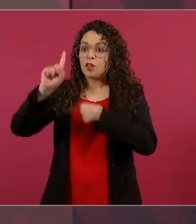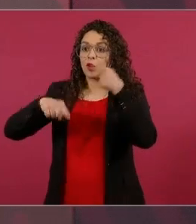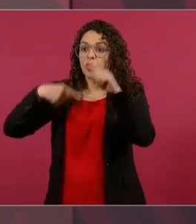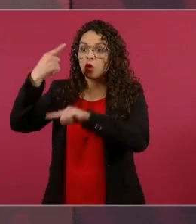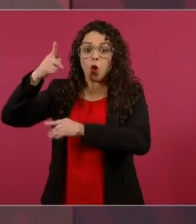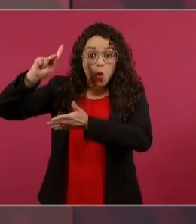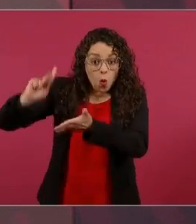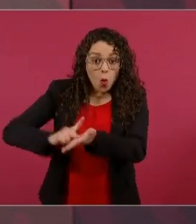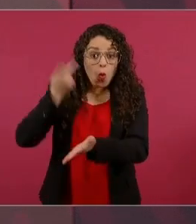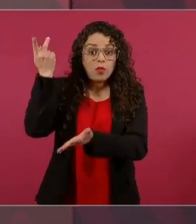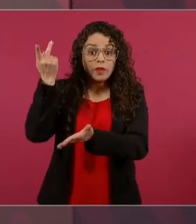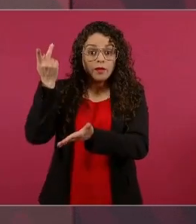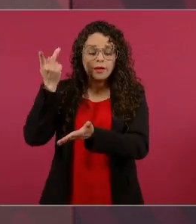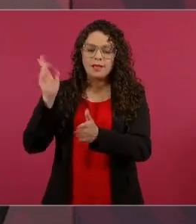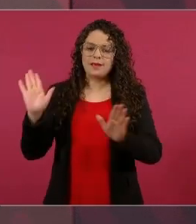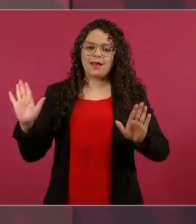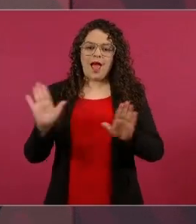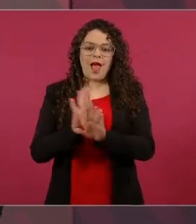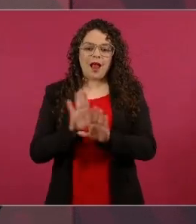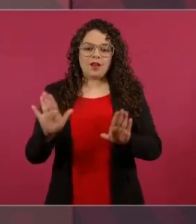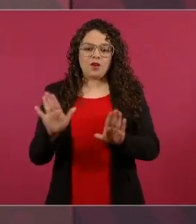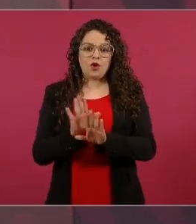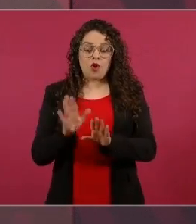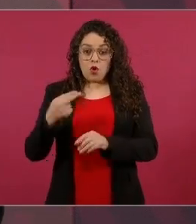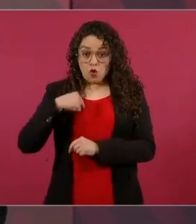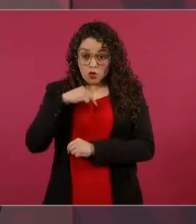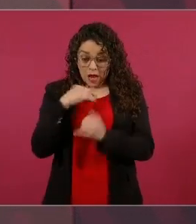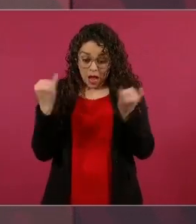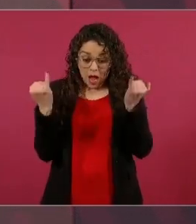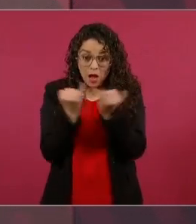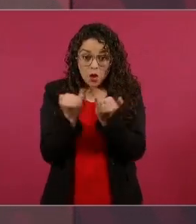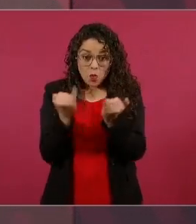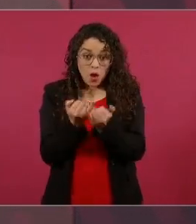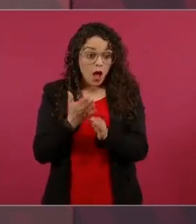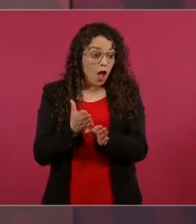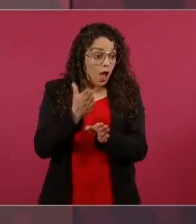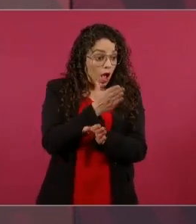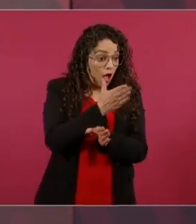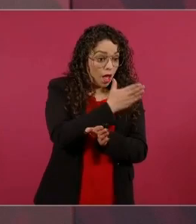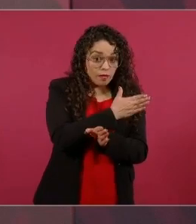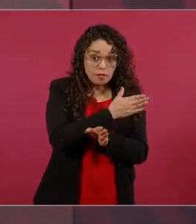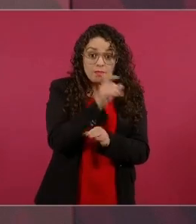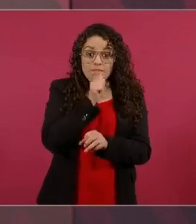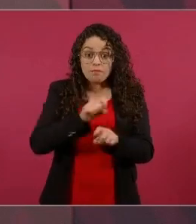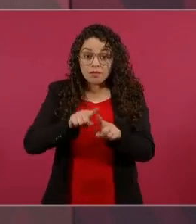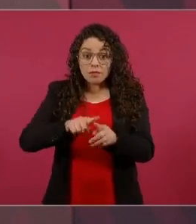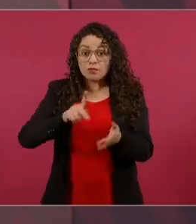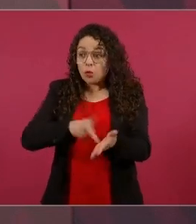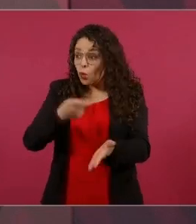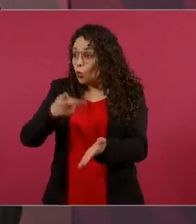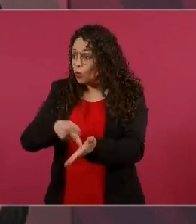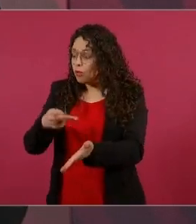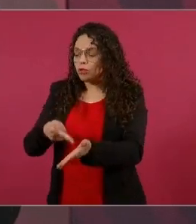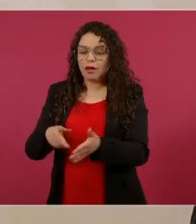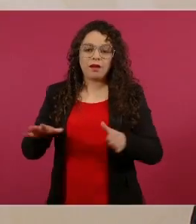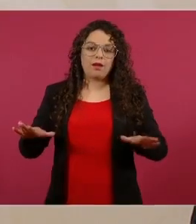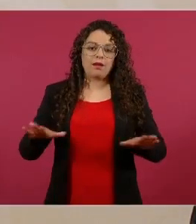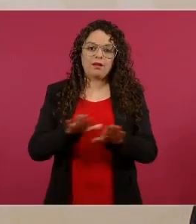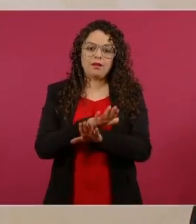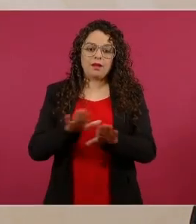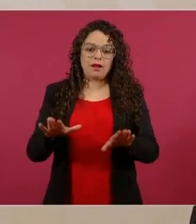repetición que nosotros no actuáramos de la misma manera y eso es lo que